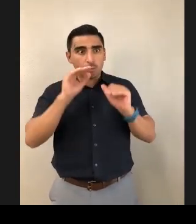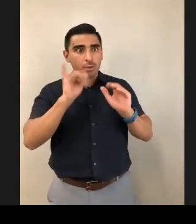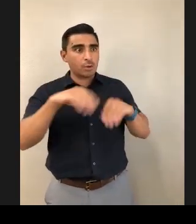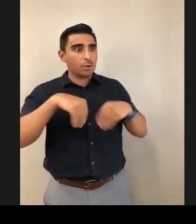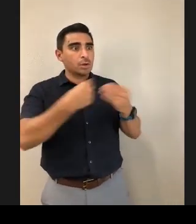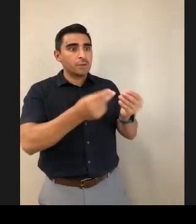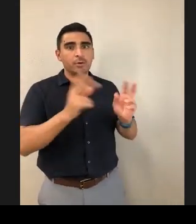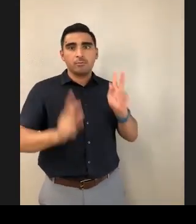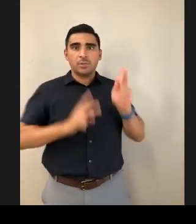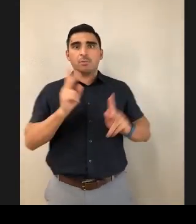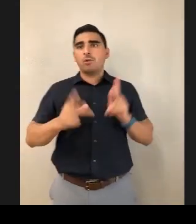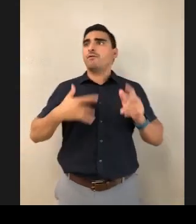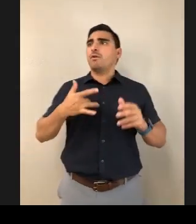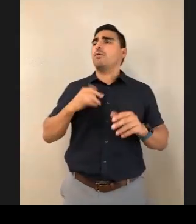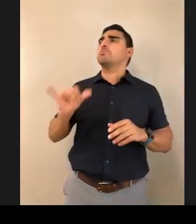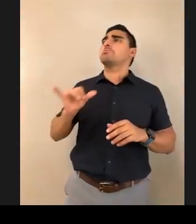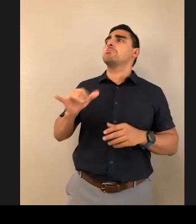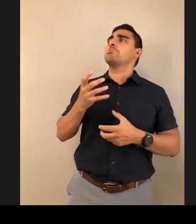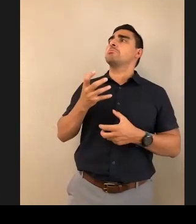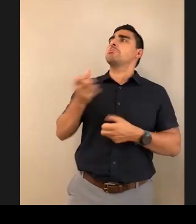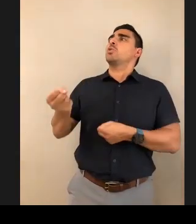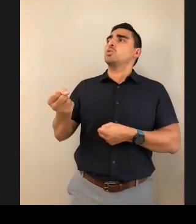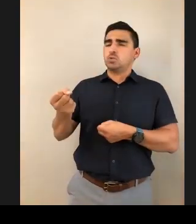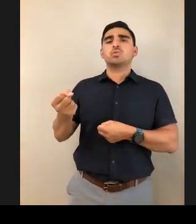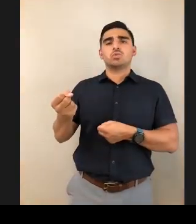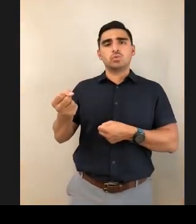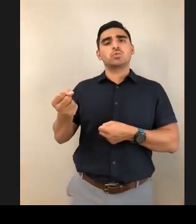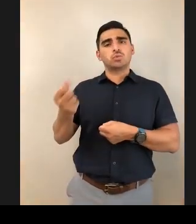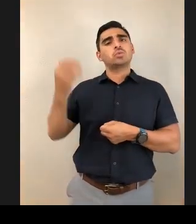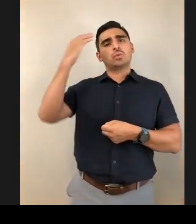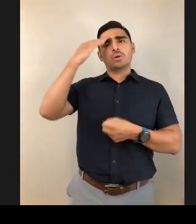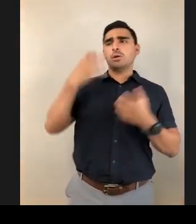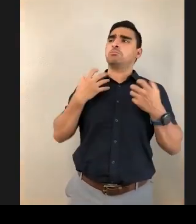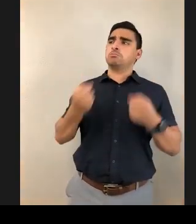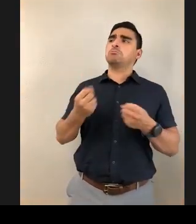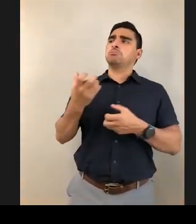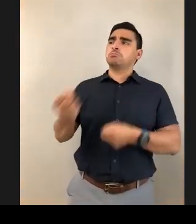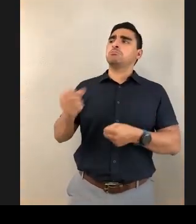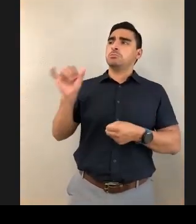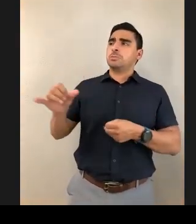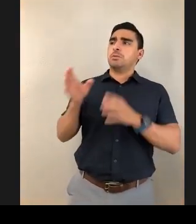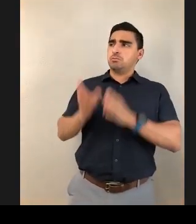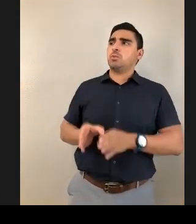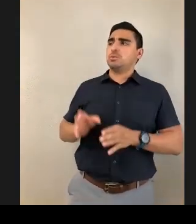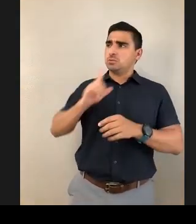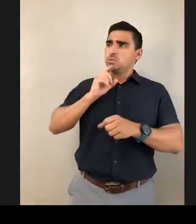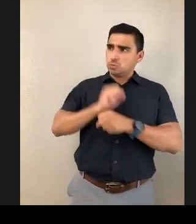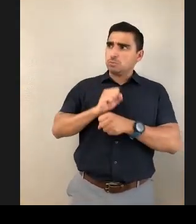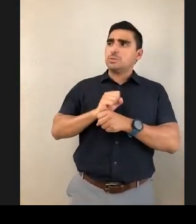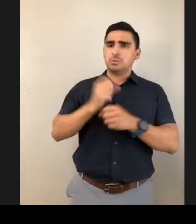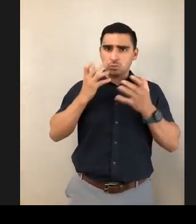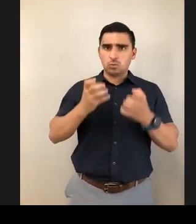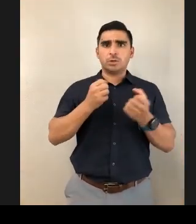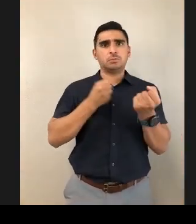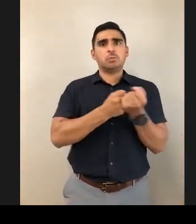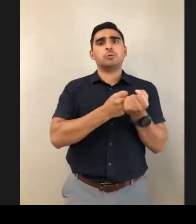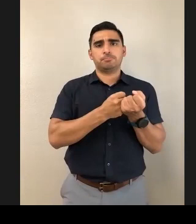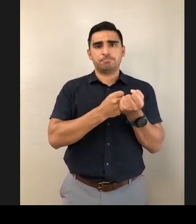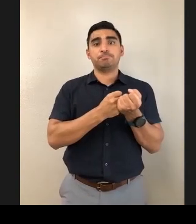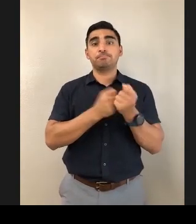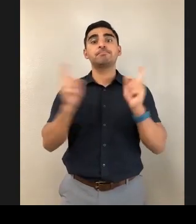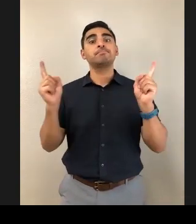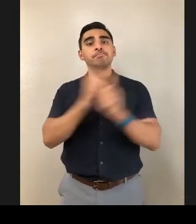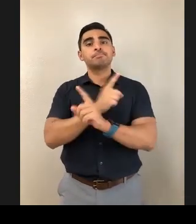aquí a largo plazo para ayudar a la gente que sepa que yo me